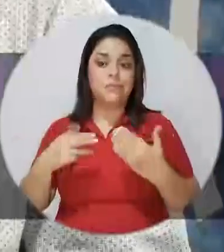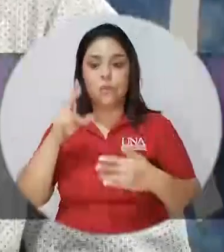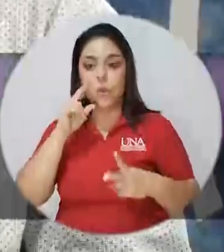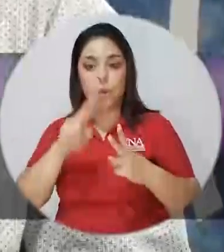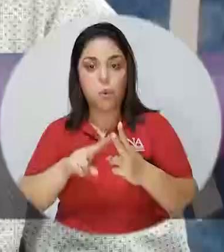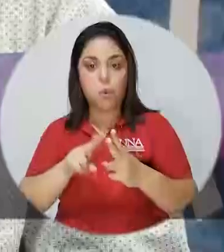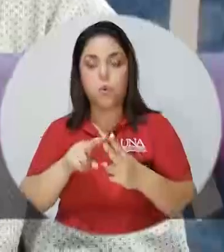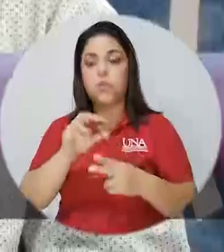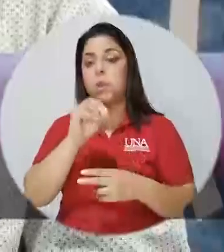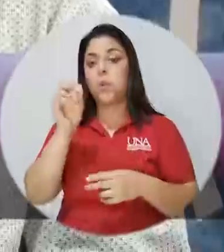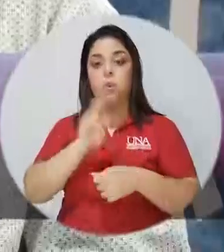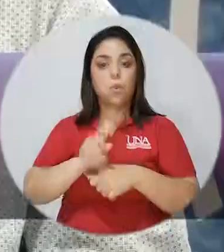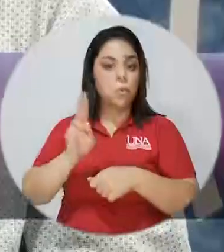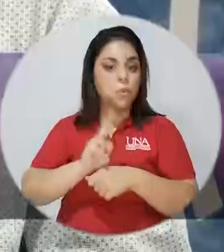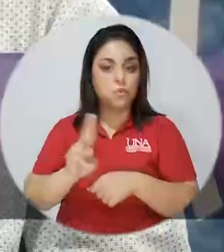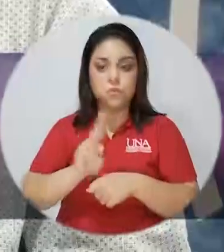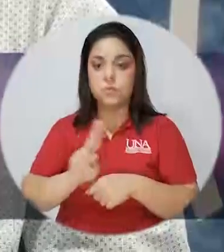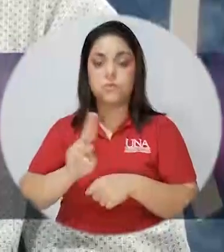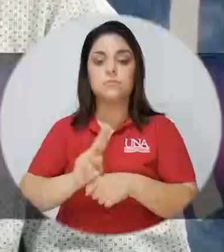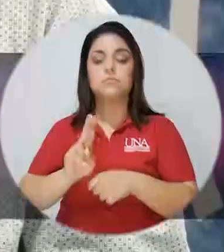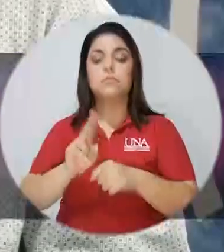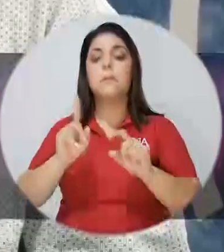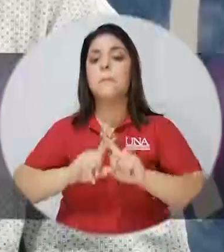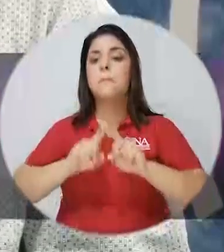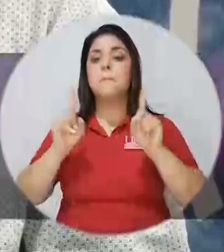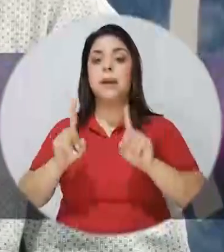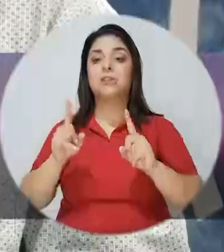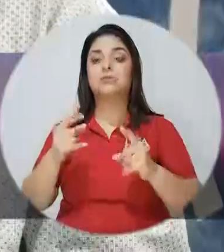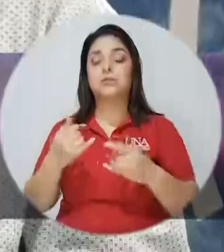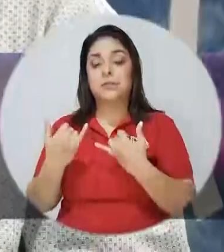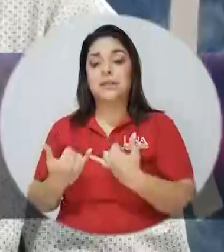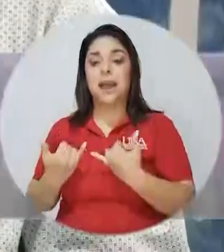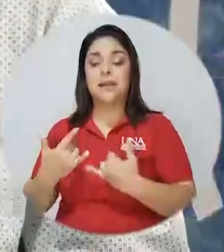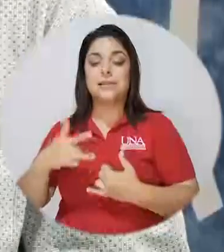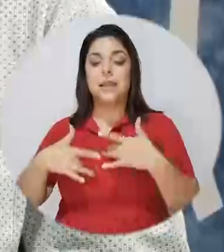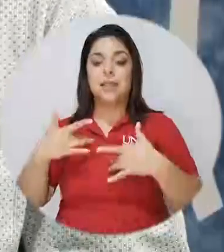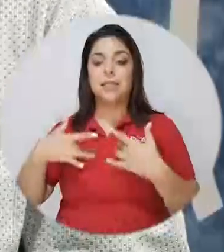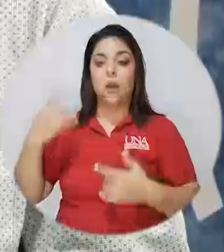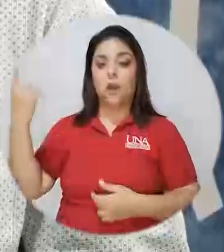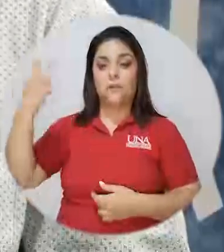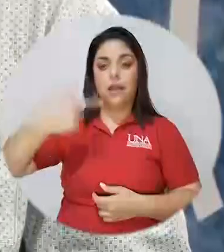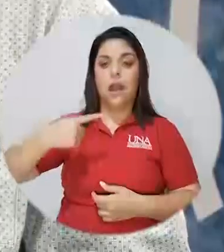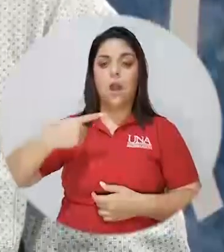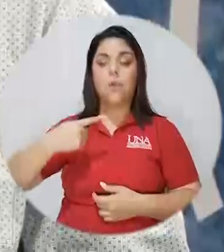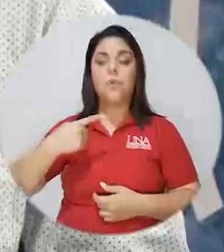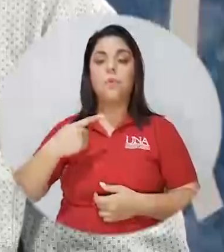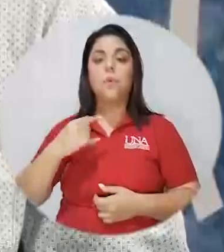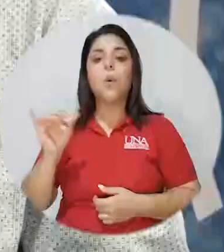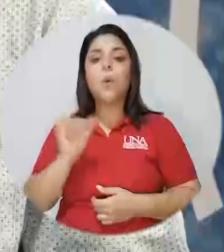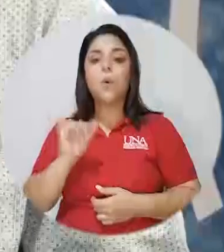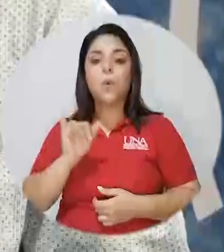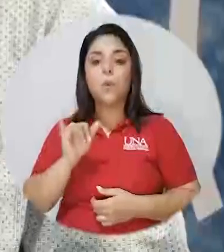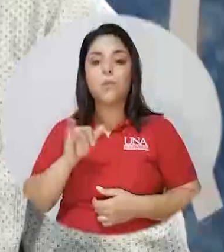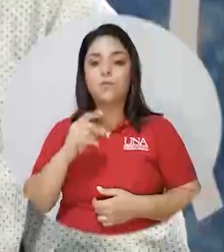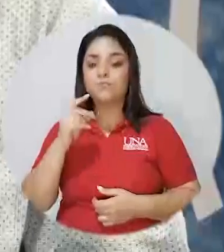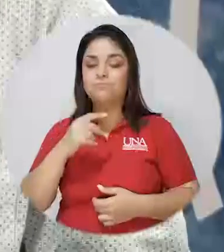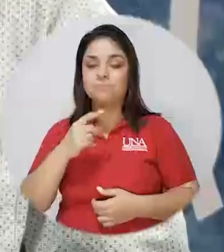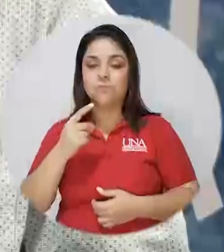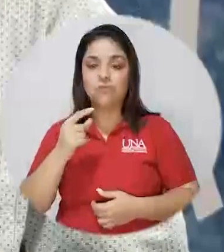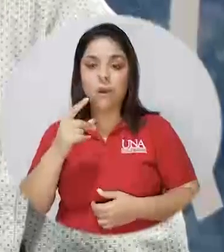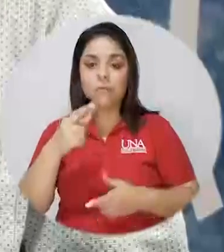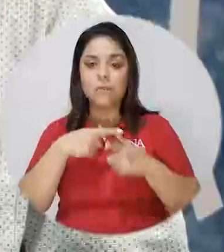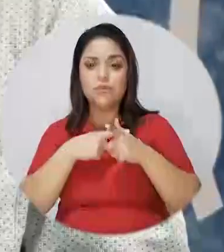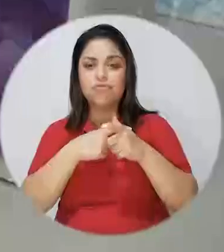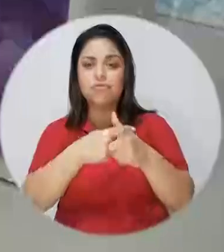habían utilizado, pero nos vimos, digamos, obligados a hacer una carrera, ¿verdad? Como prácticamente la mayoría